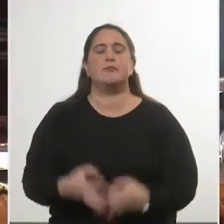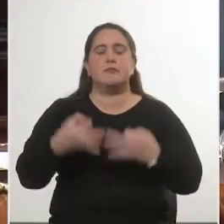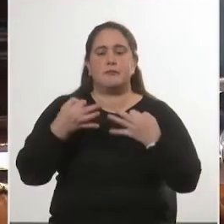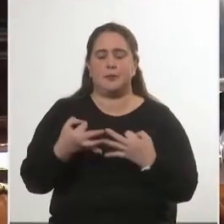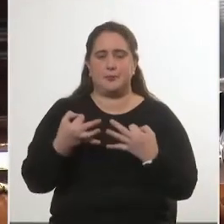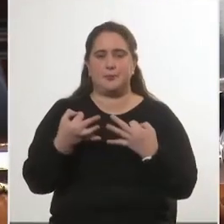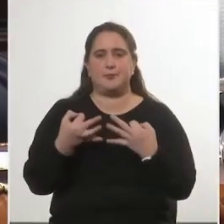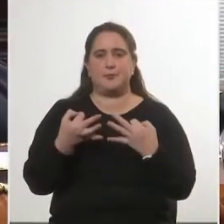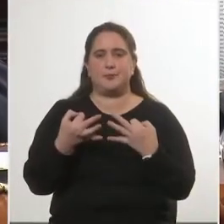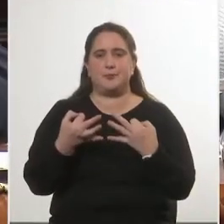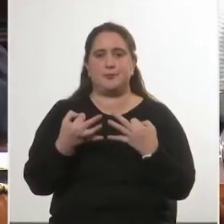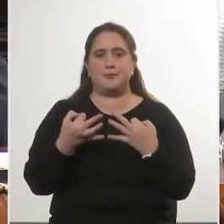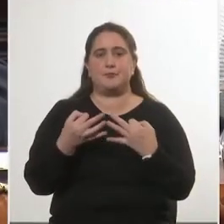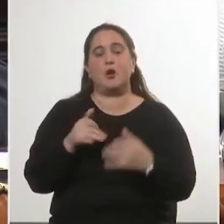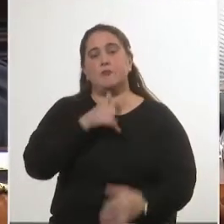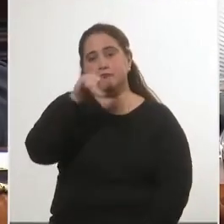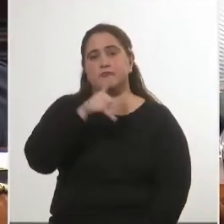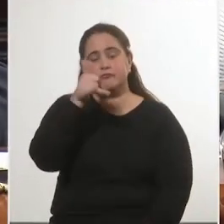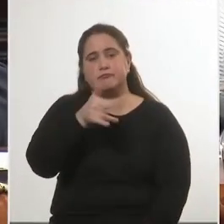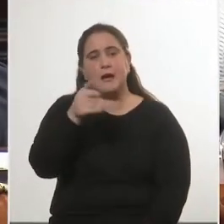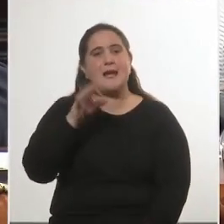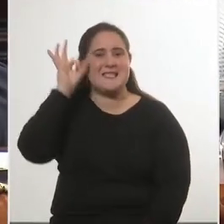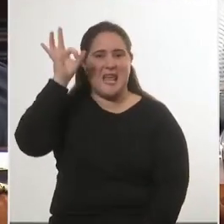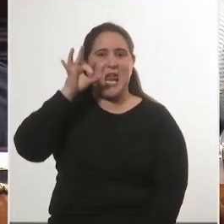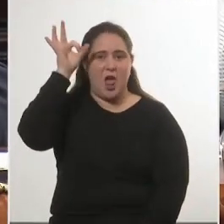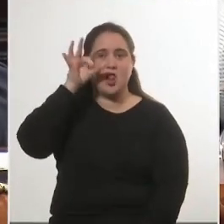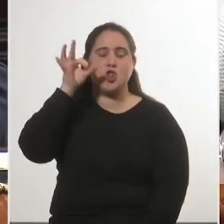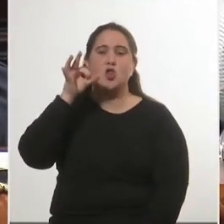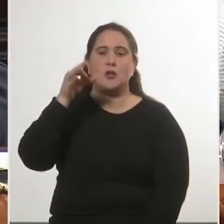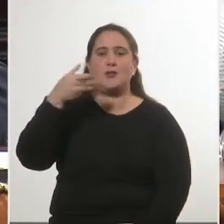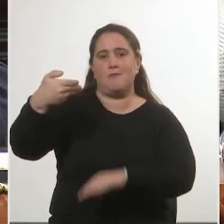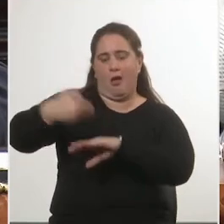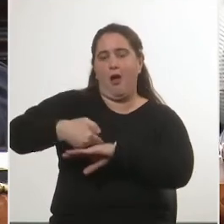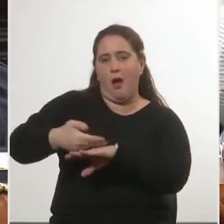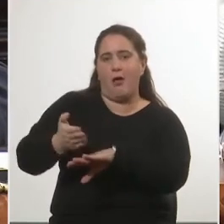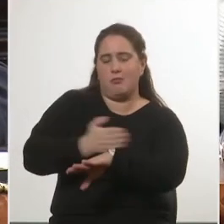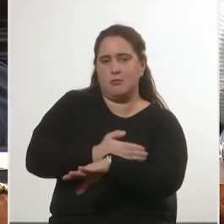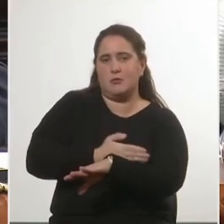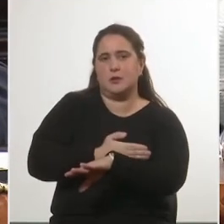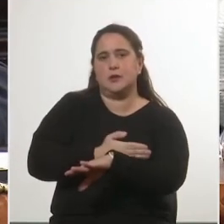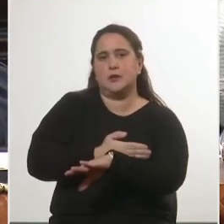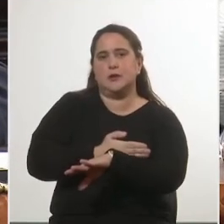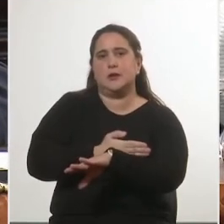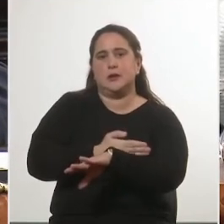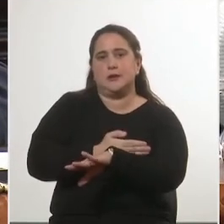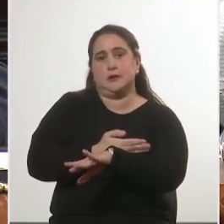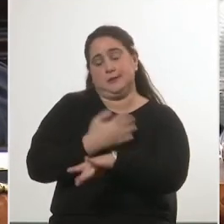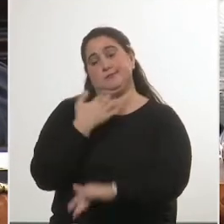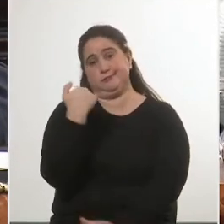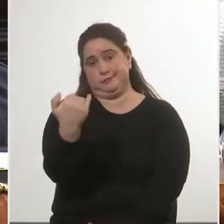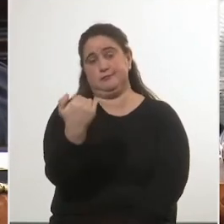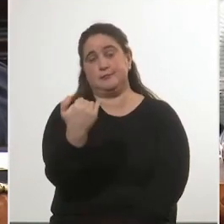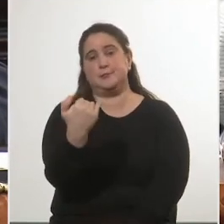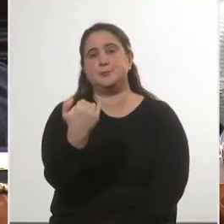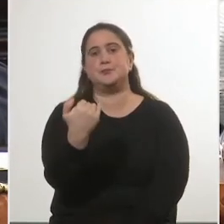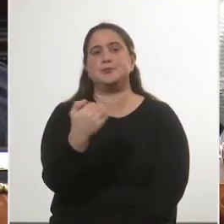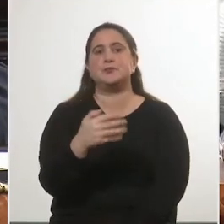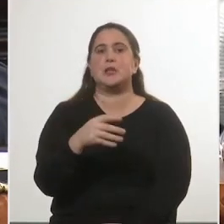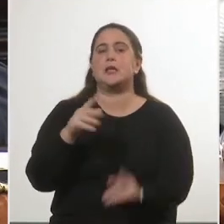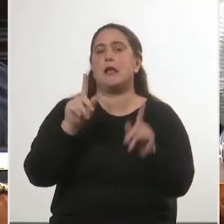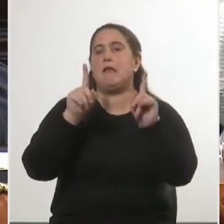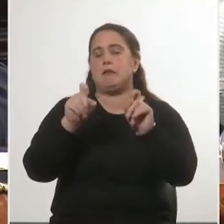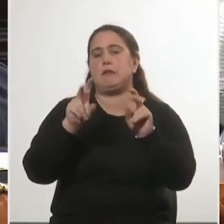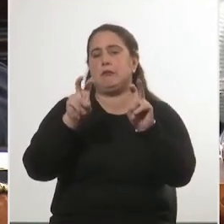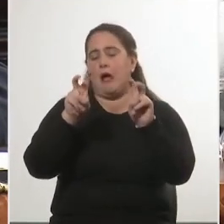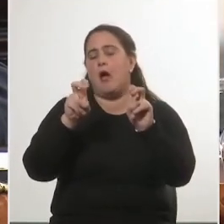Bien. En vistas a informar a los señores senadores la solicitud que fuera motivo de esta convocatoria en